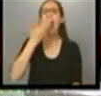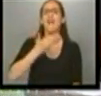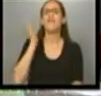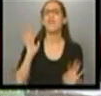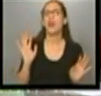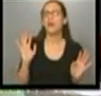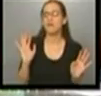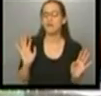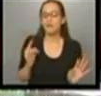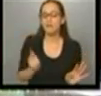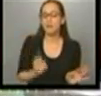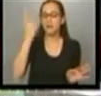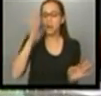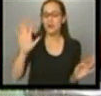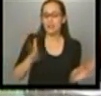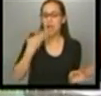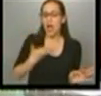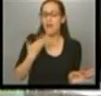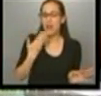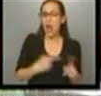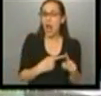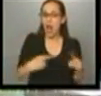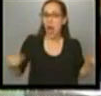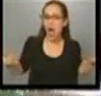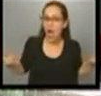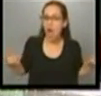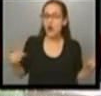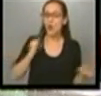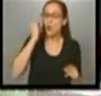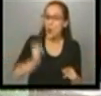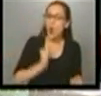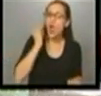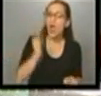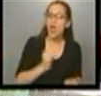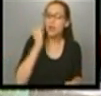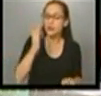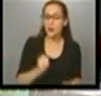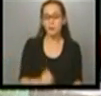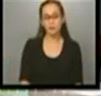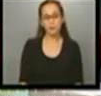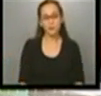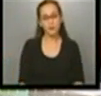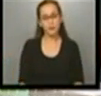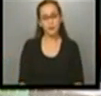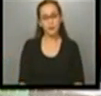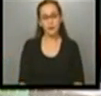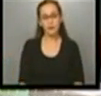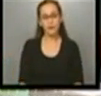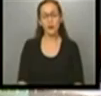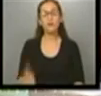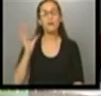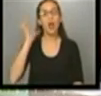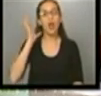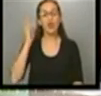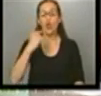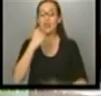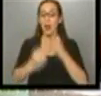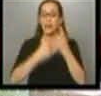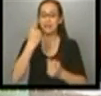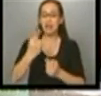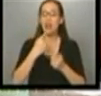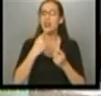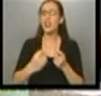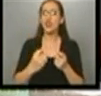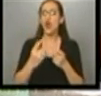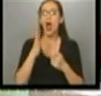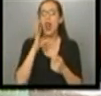vez, de manera extensa, abriendo su corazón. Y lo que dijo a una radio es realmente